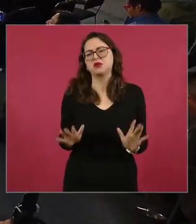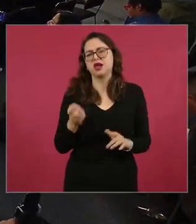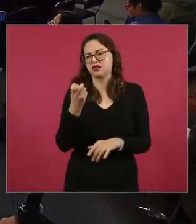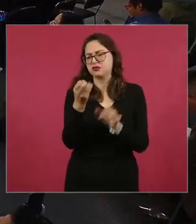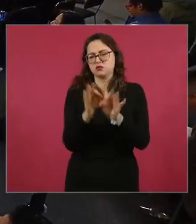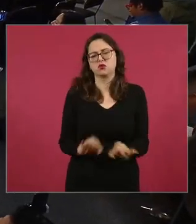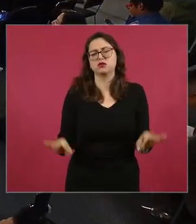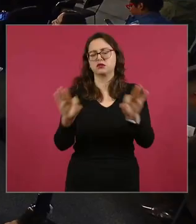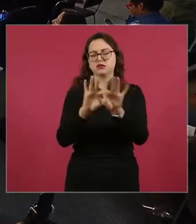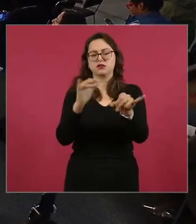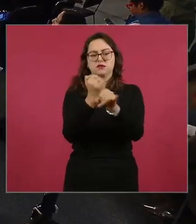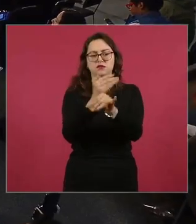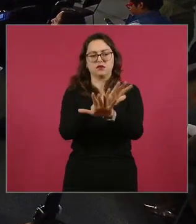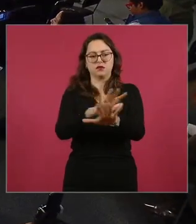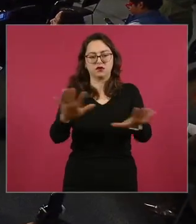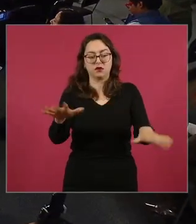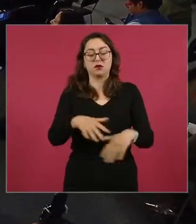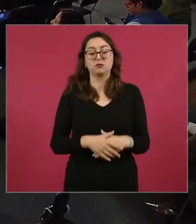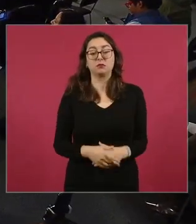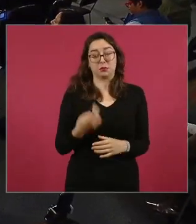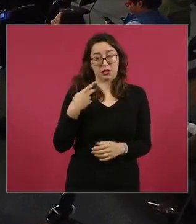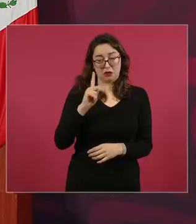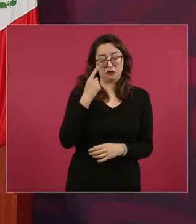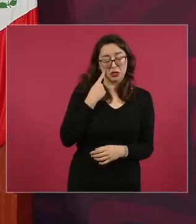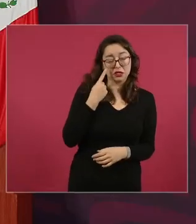Pero mira qué fenómeno.